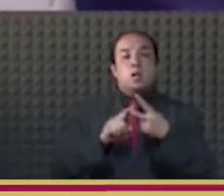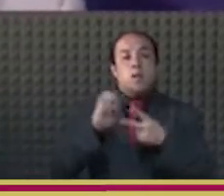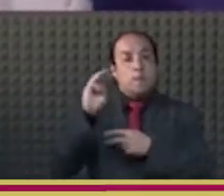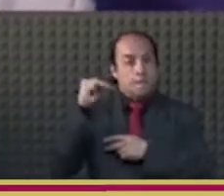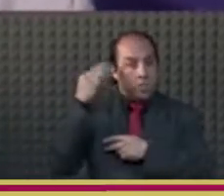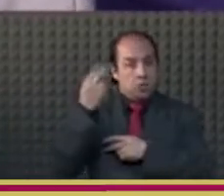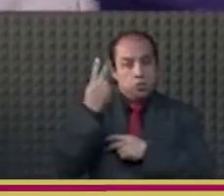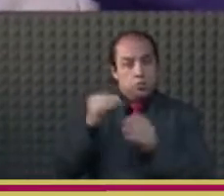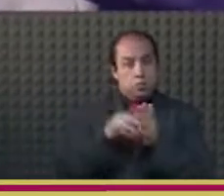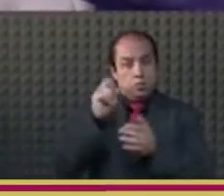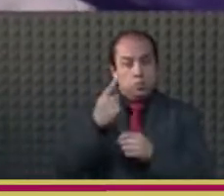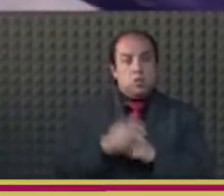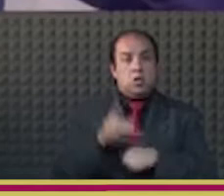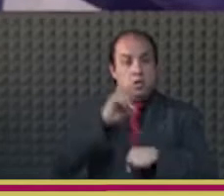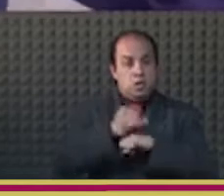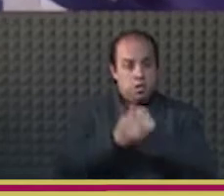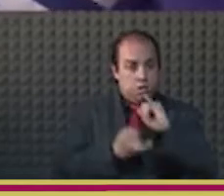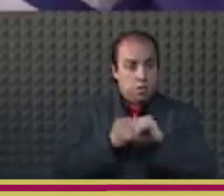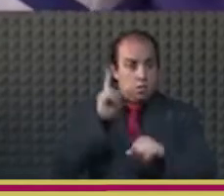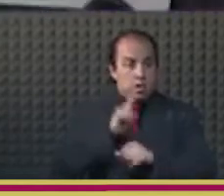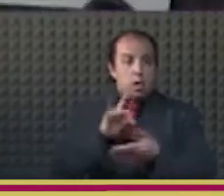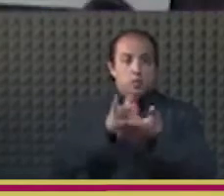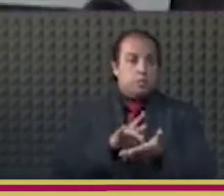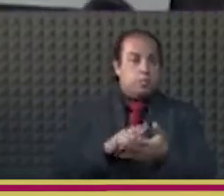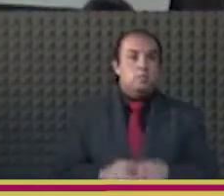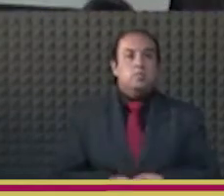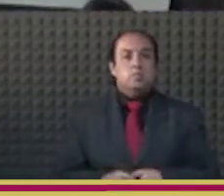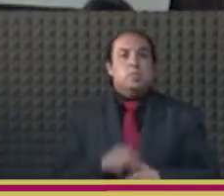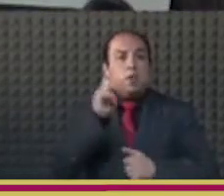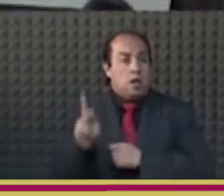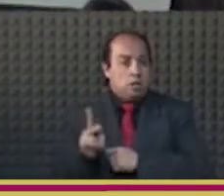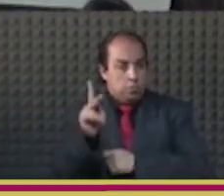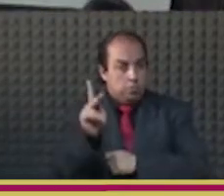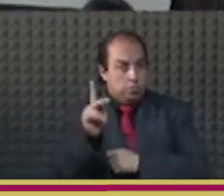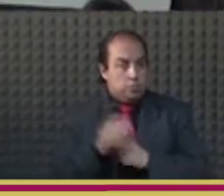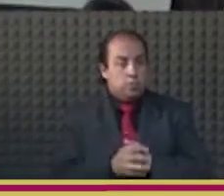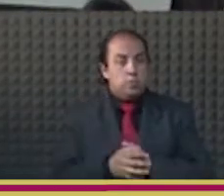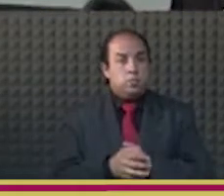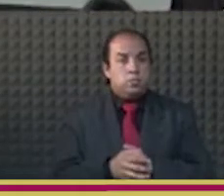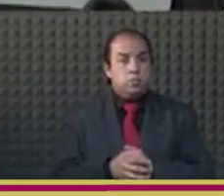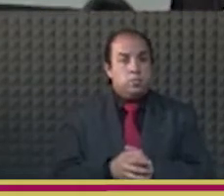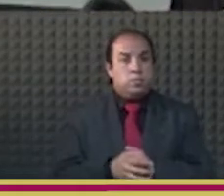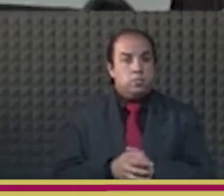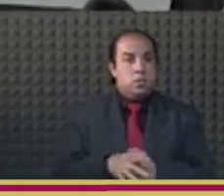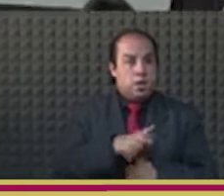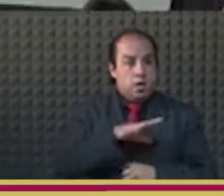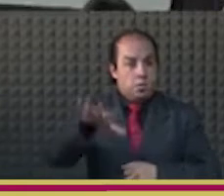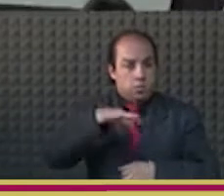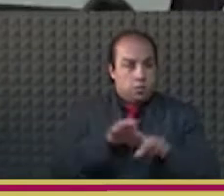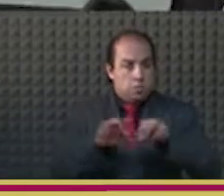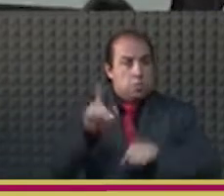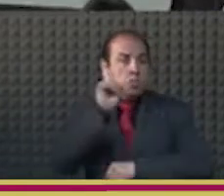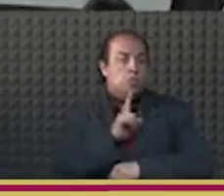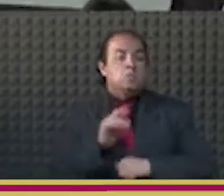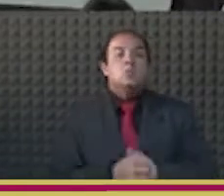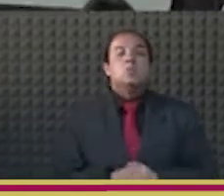marco del Día Internacional de la Mujer en favor, por supuesto, de la población general buscadora de empleo,